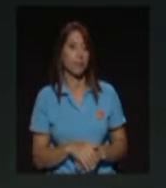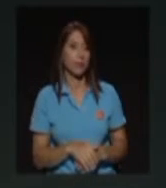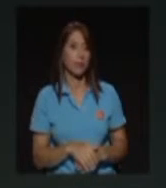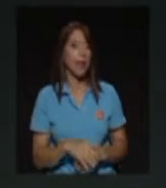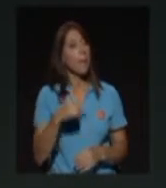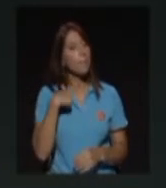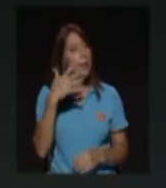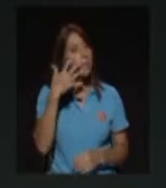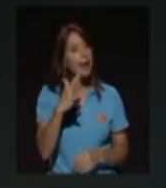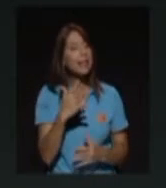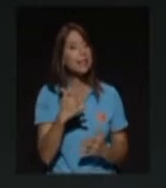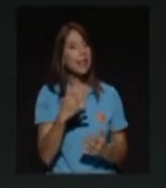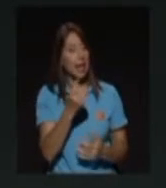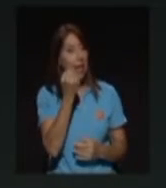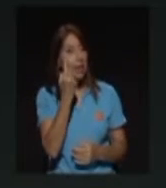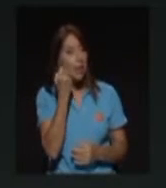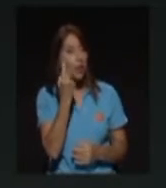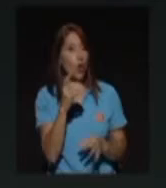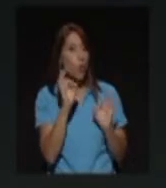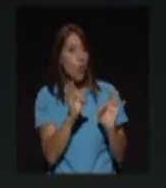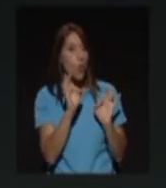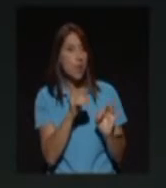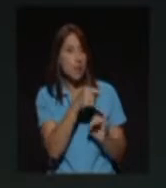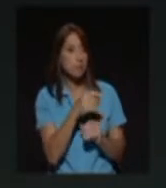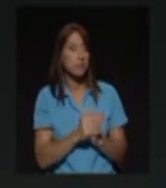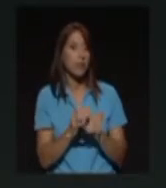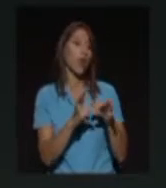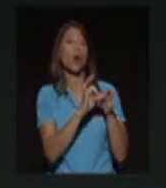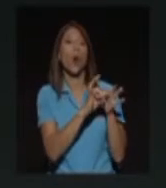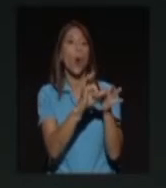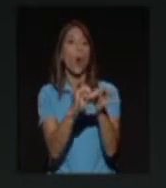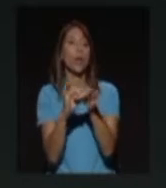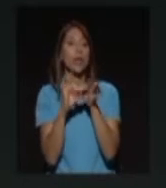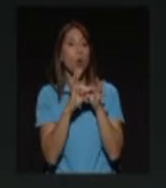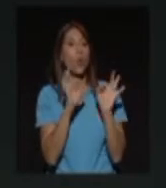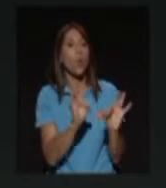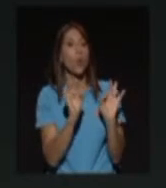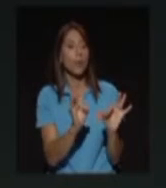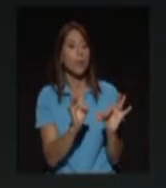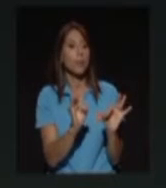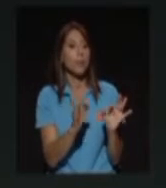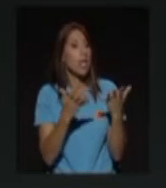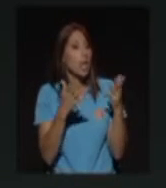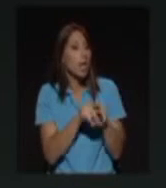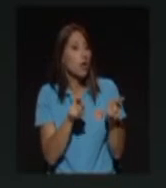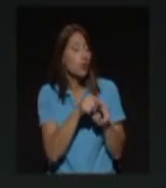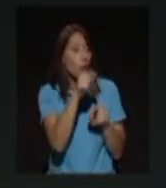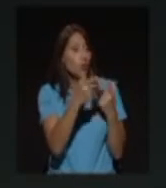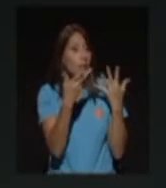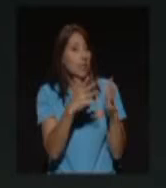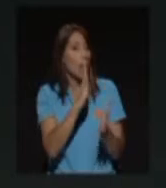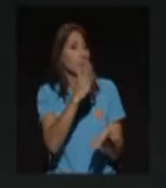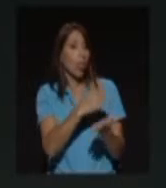Me parece que entendió muy bien, coordinó muy bien y incluso cuando ya usted no estuvo ahí,